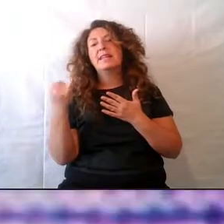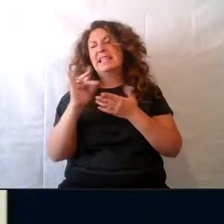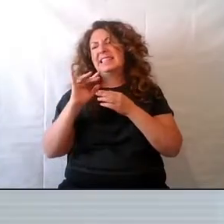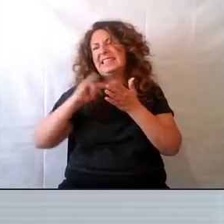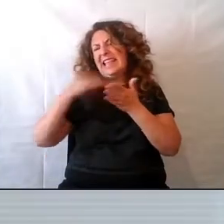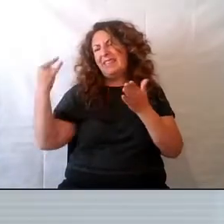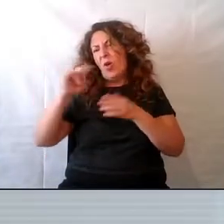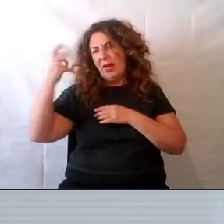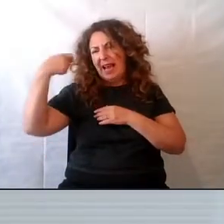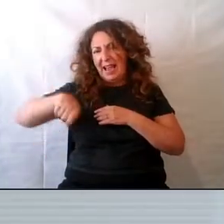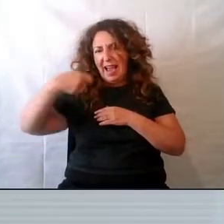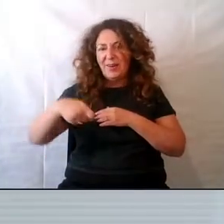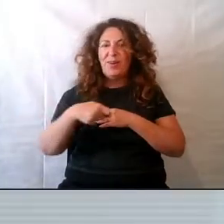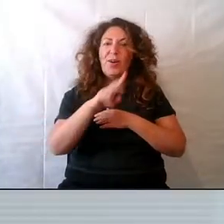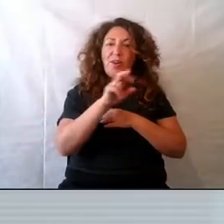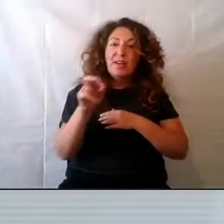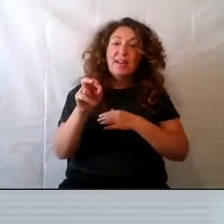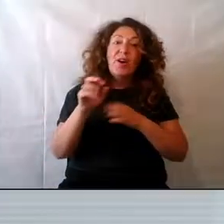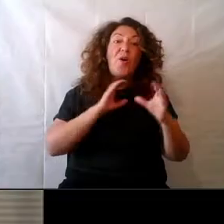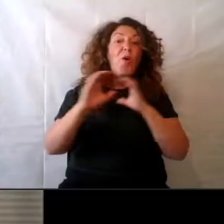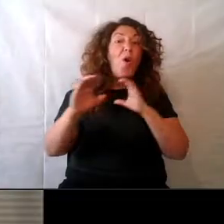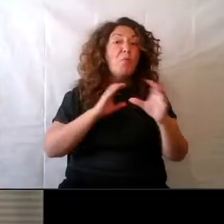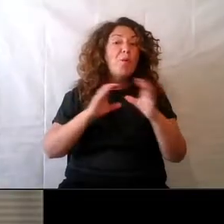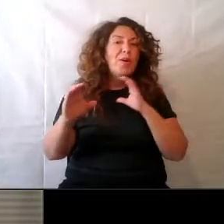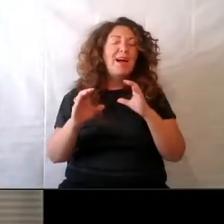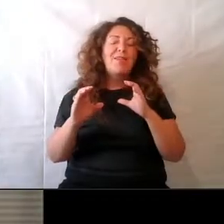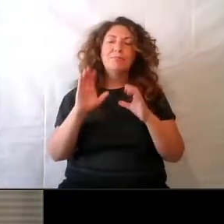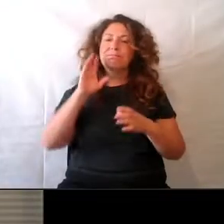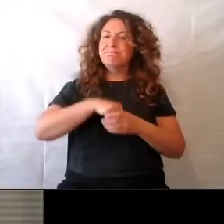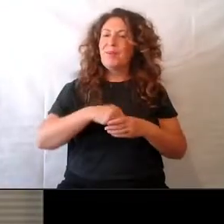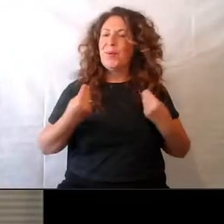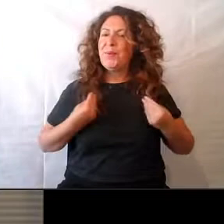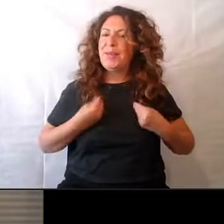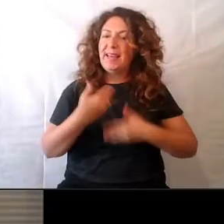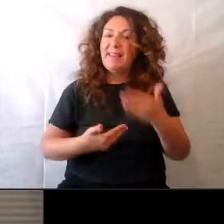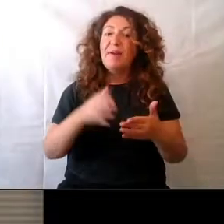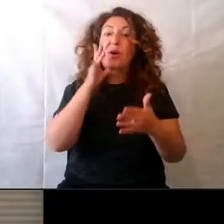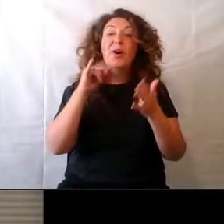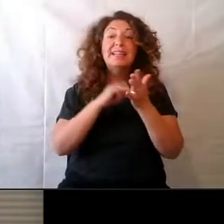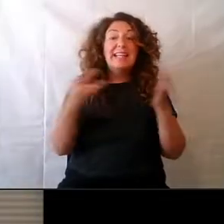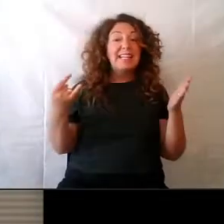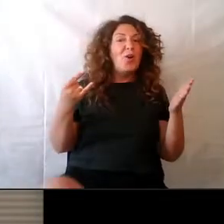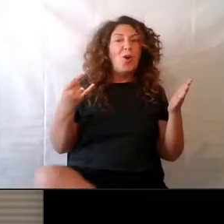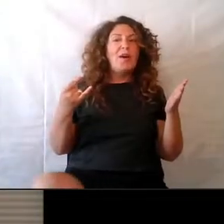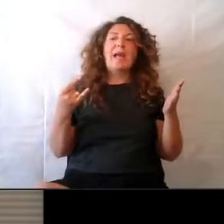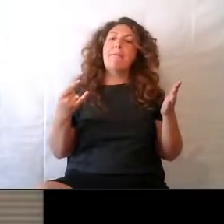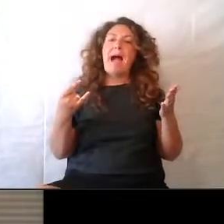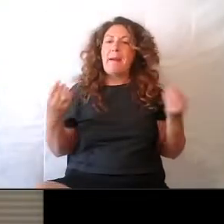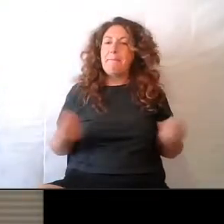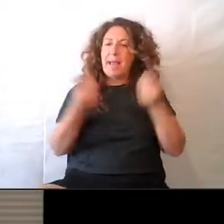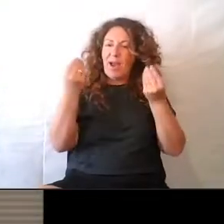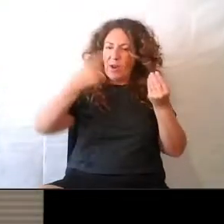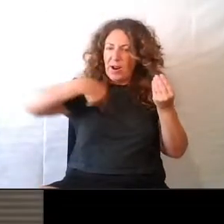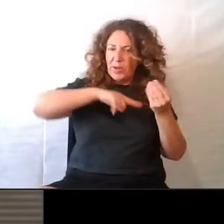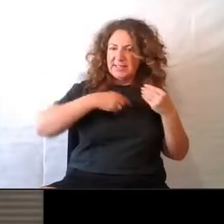comunicación les vuelve a situar en la vida porque ya saben que la tecnología siempre está para mejorar nuestras vidas sobre todo la que es la de quienes más lo